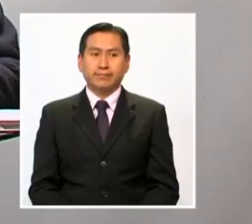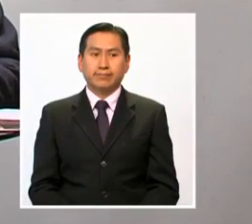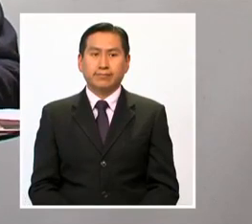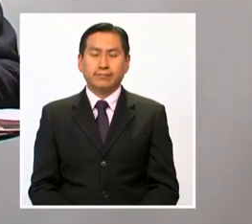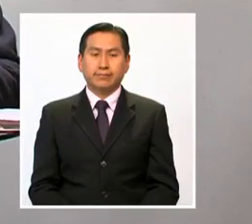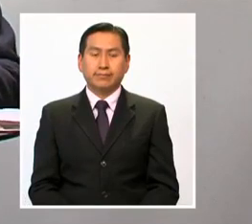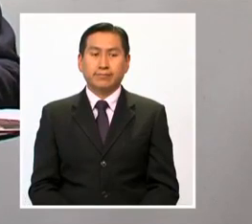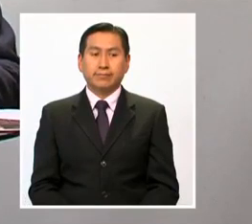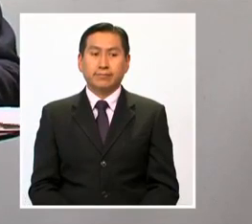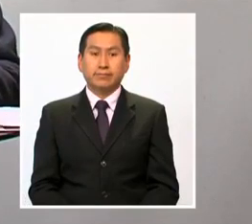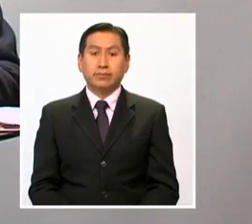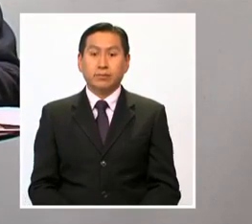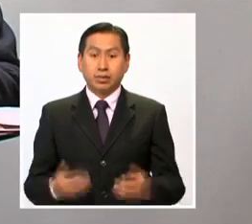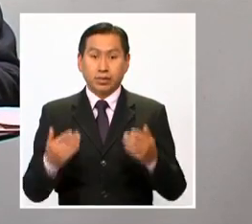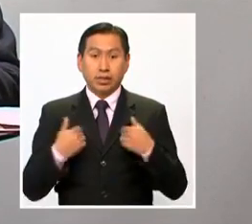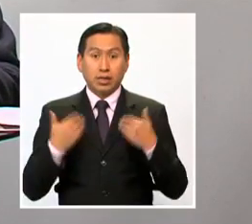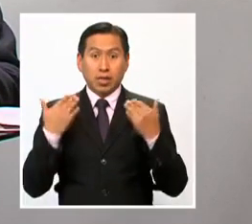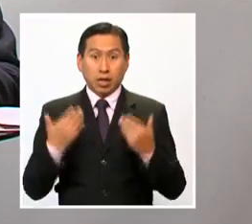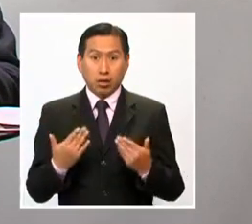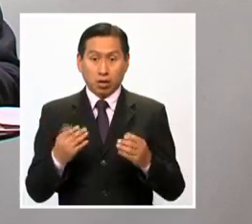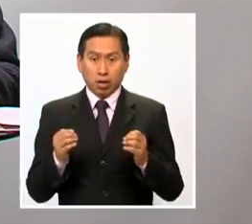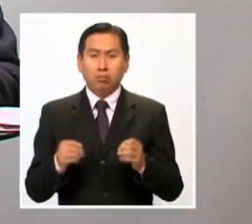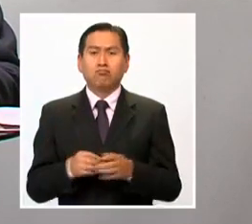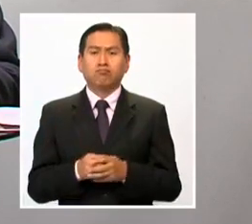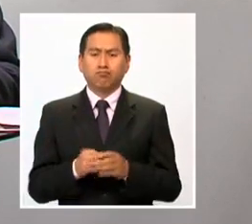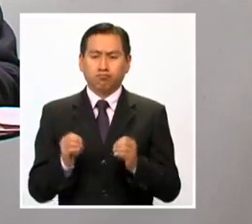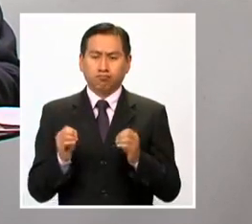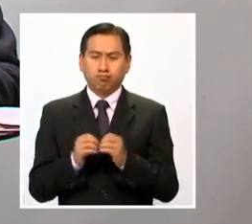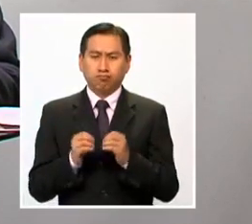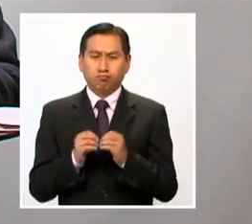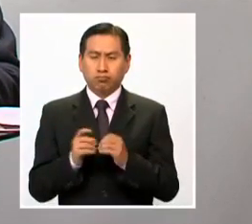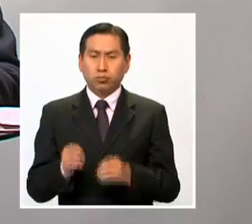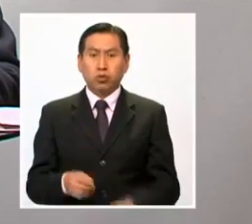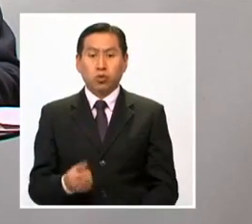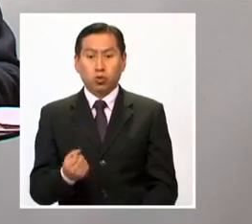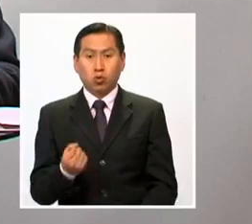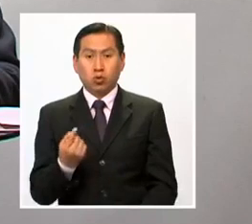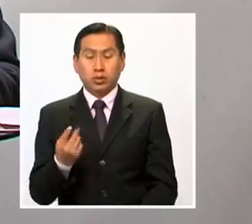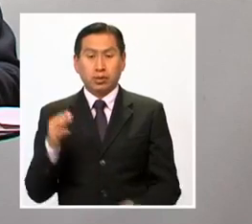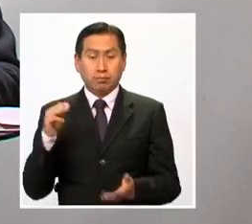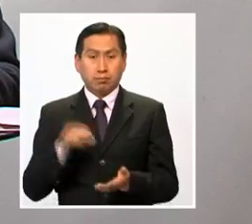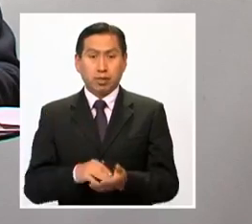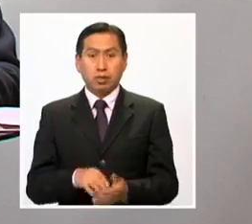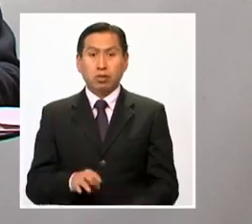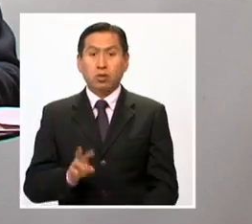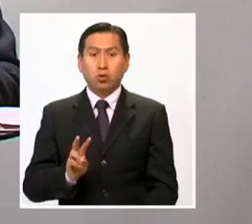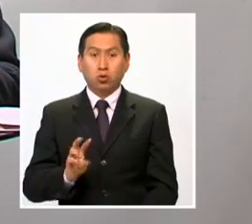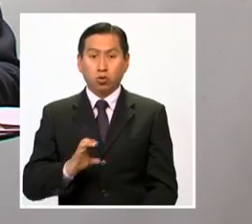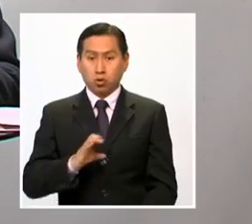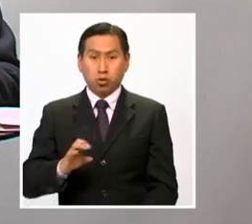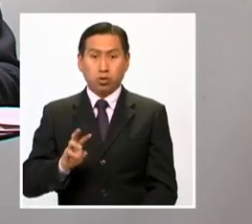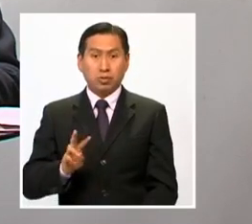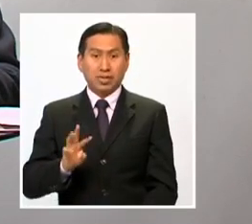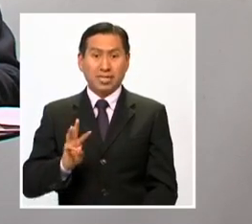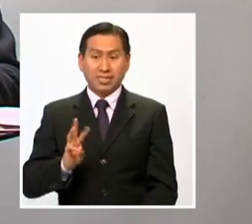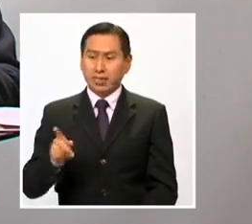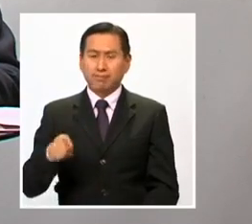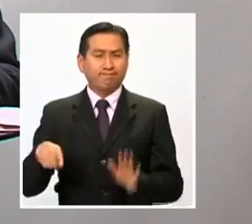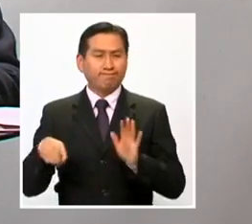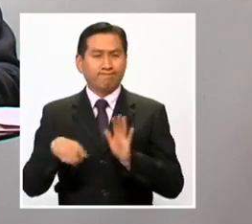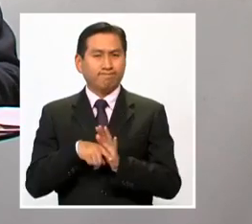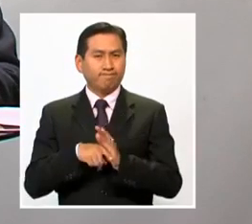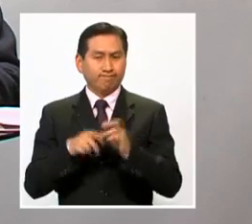registramos al momento un total de 11 mil 226 casos descartados